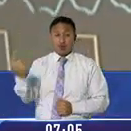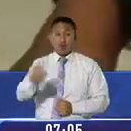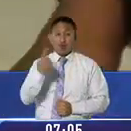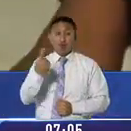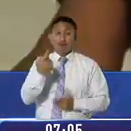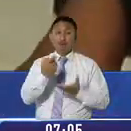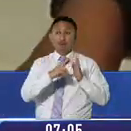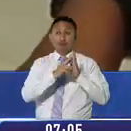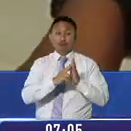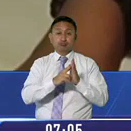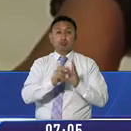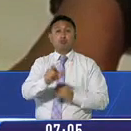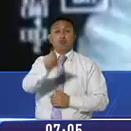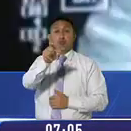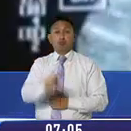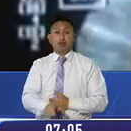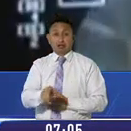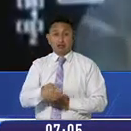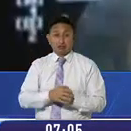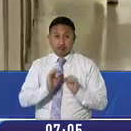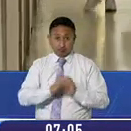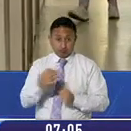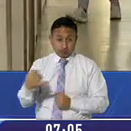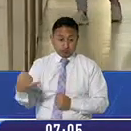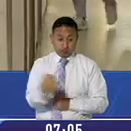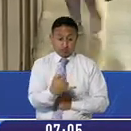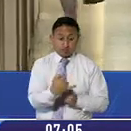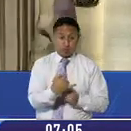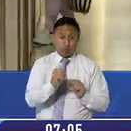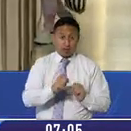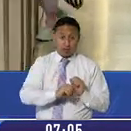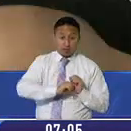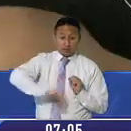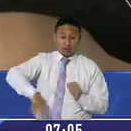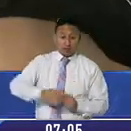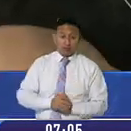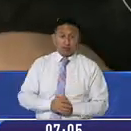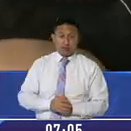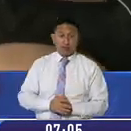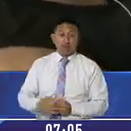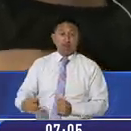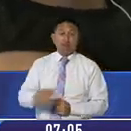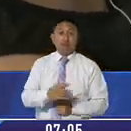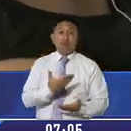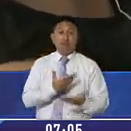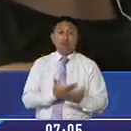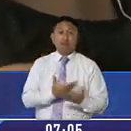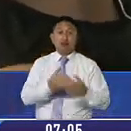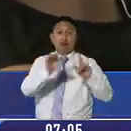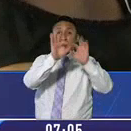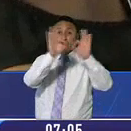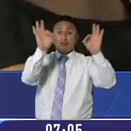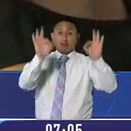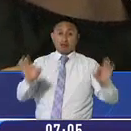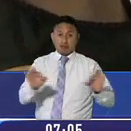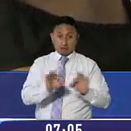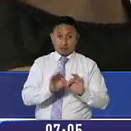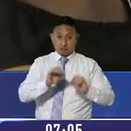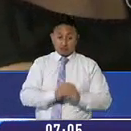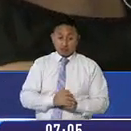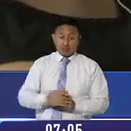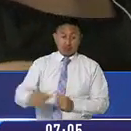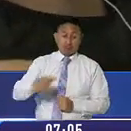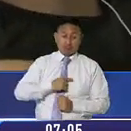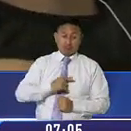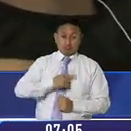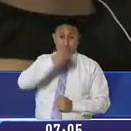una persona en caso de ser violada pueda abortar, sea la presentación de un formulario único para la interrupción del